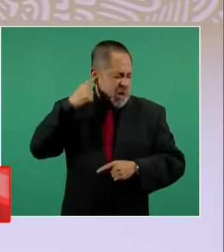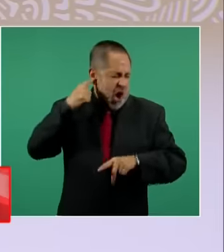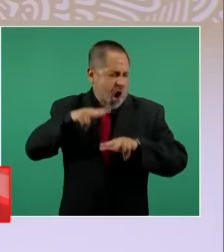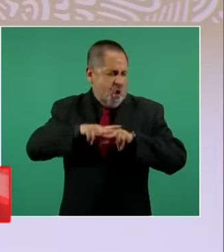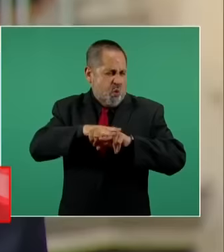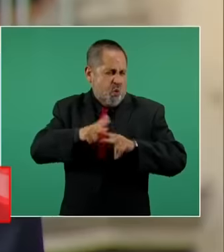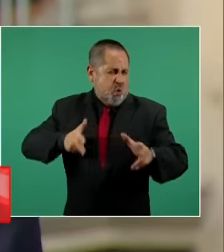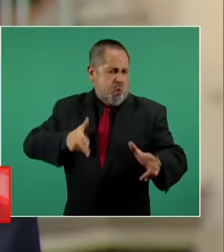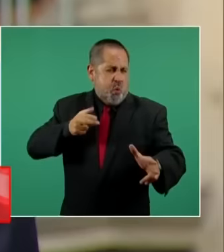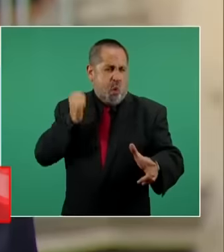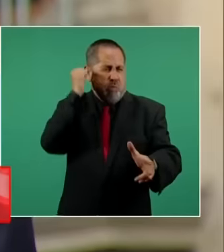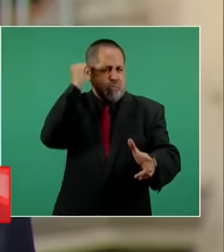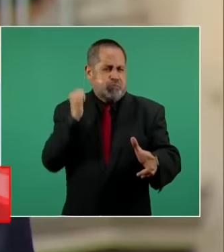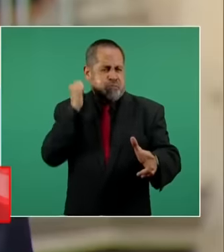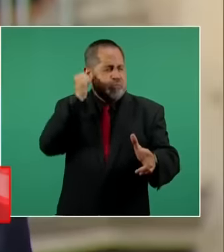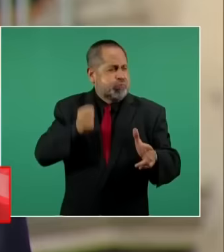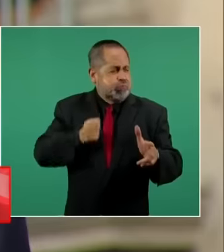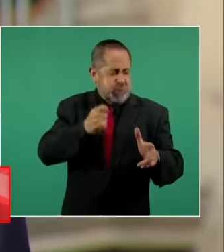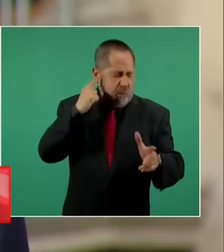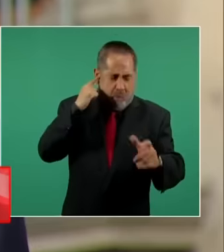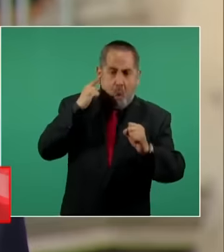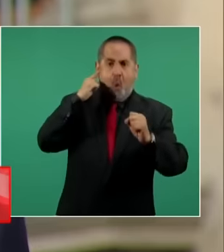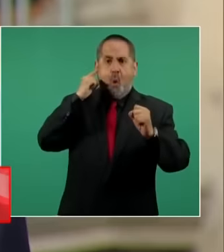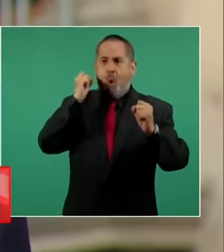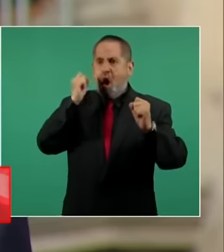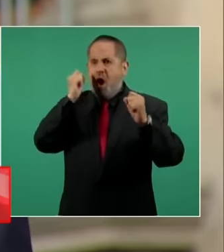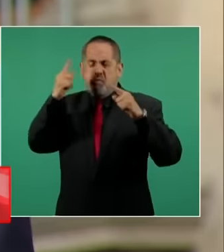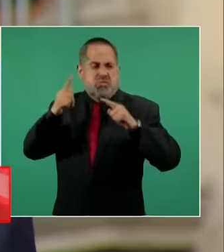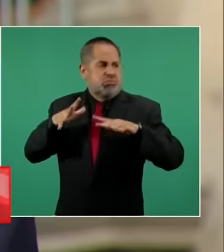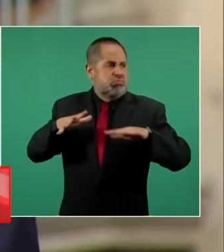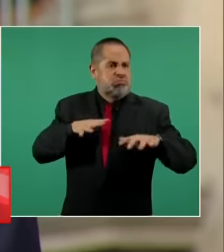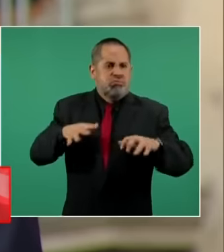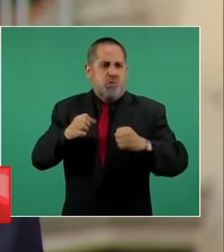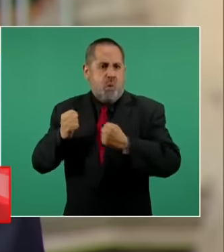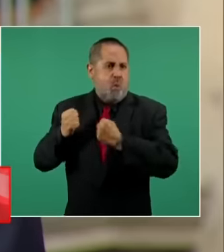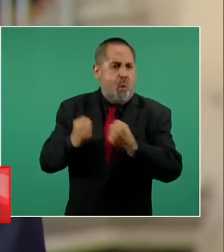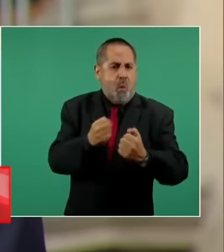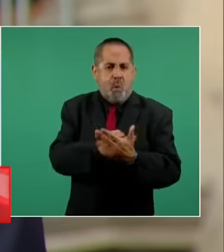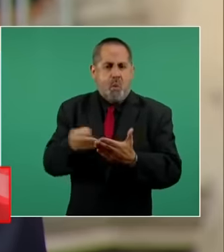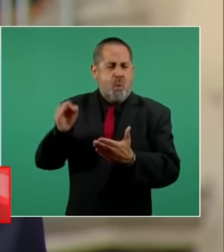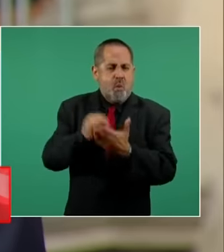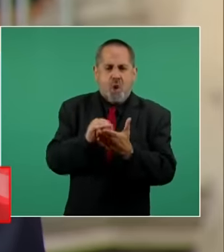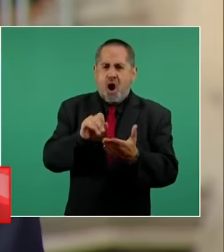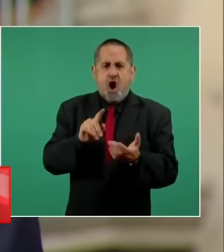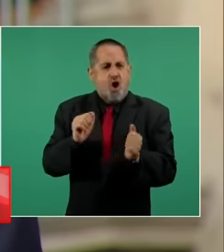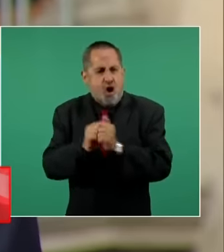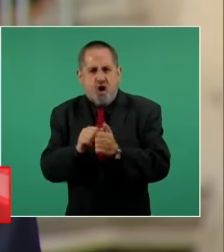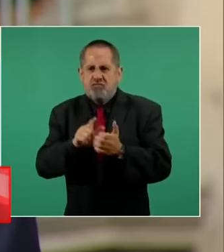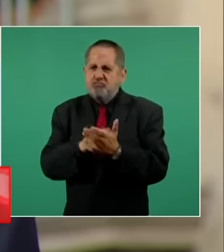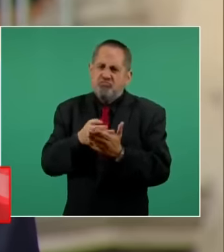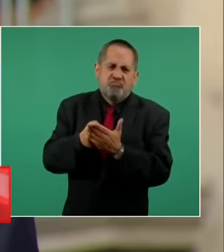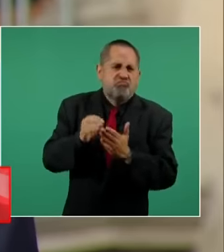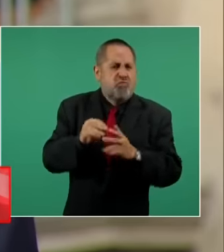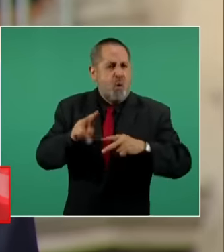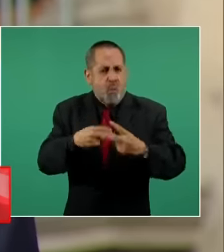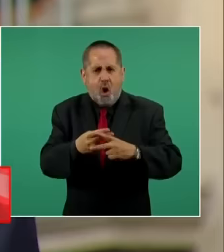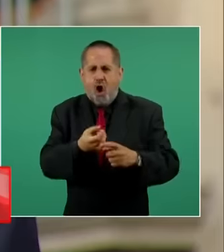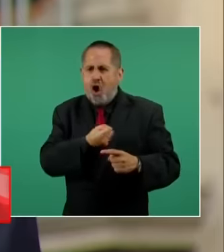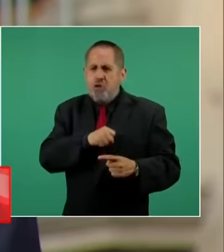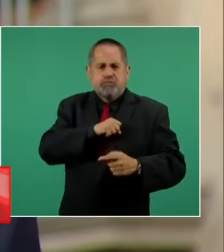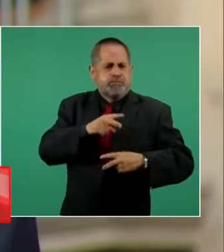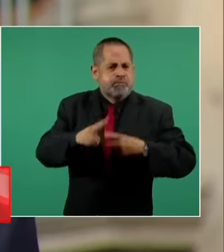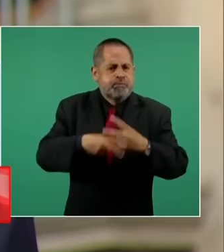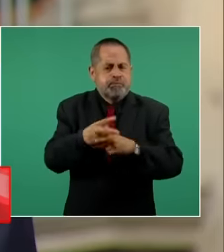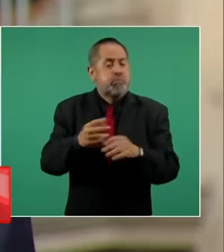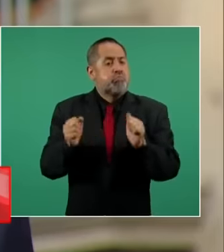despierta, coronada de rosas como ayer, con la salud del trabajo en la mejilla, el alma indómita que chispeaba al